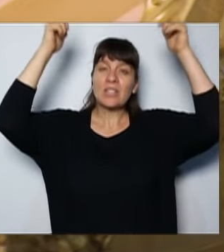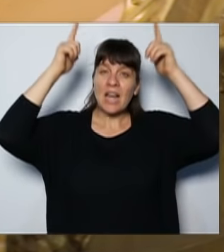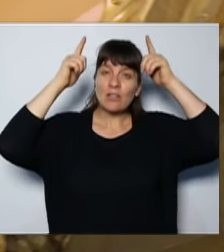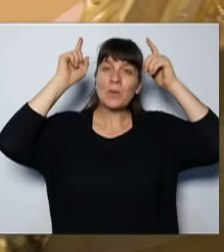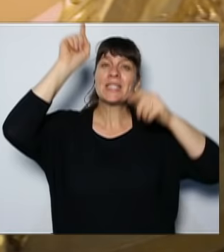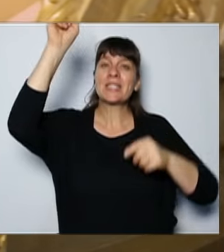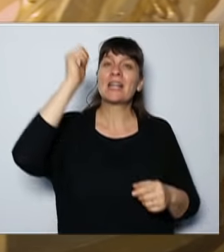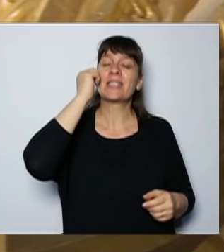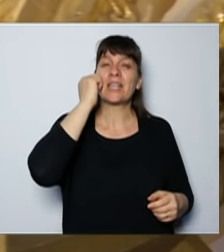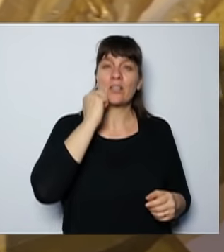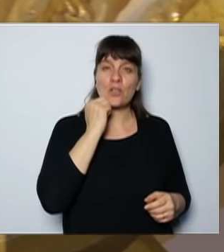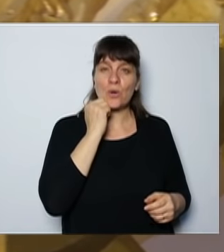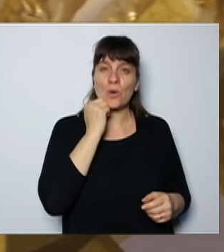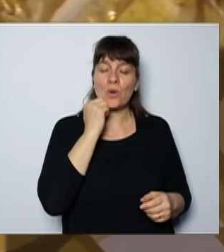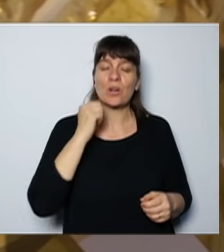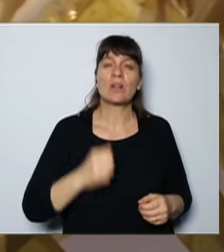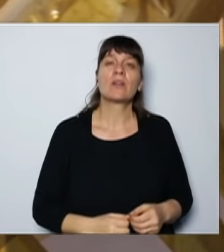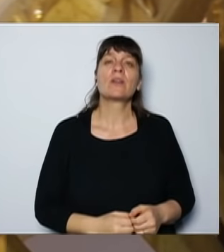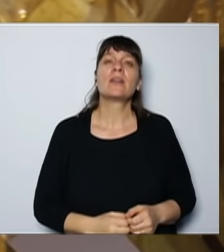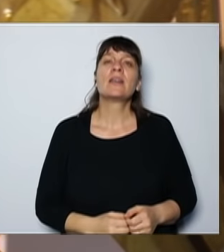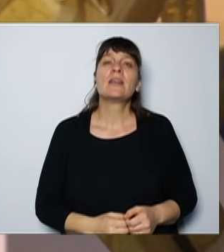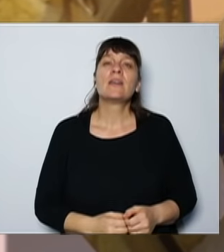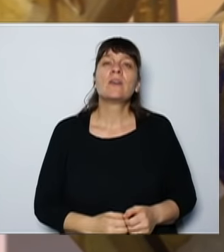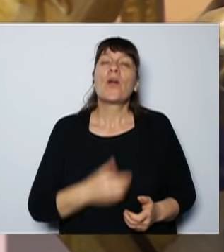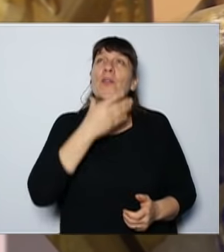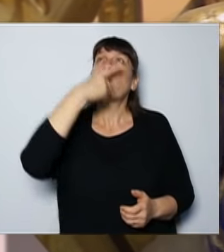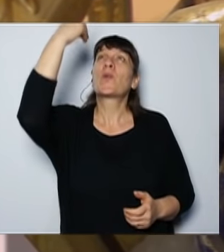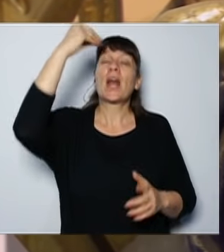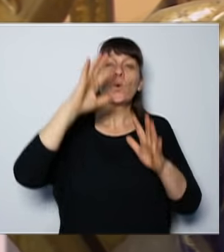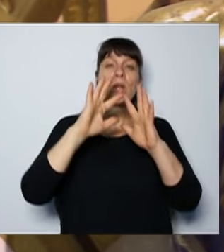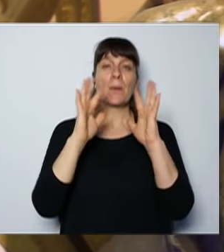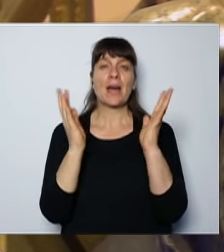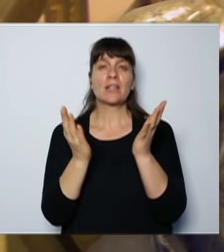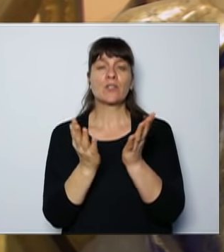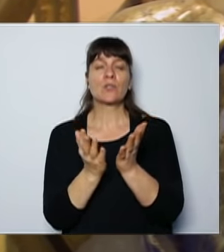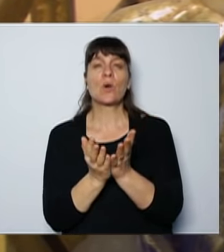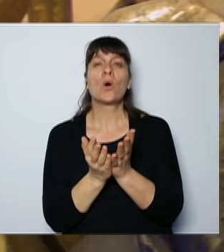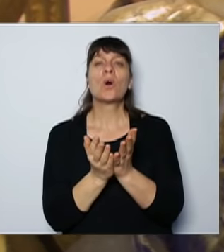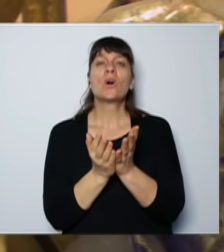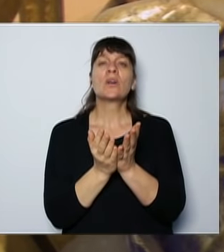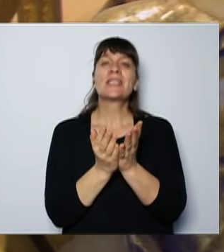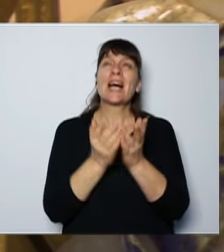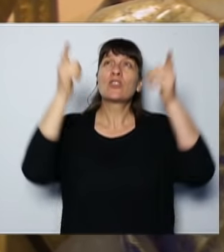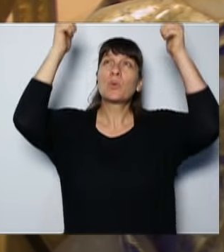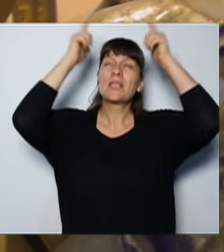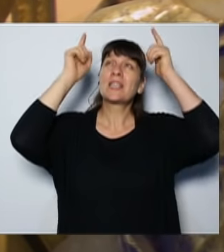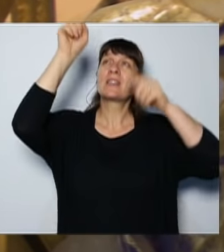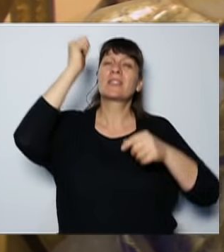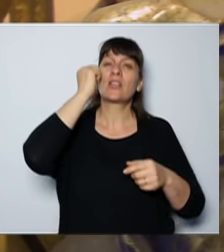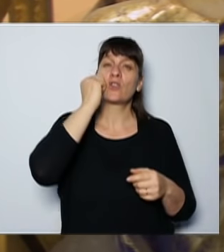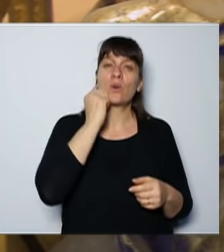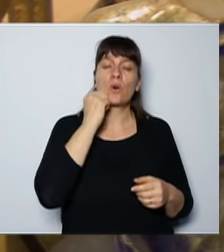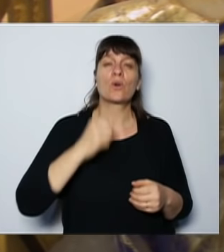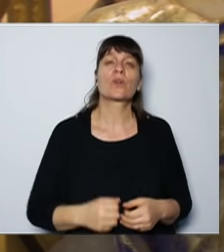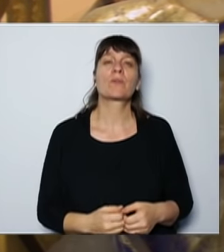santo, santo es el Señor. Dios del universo, santo es